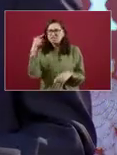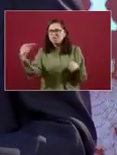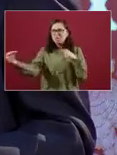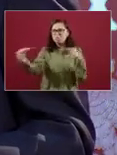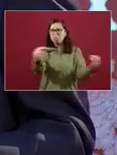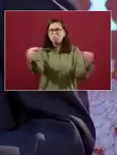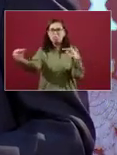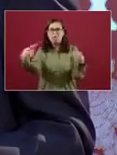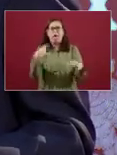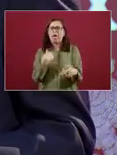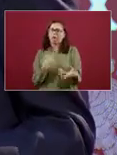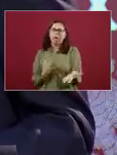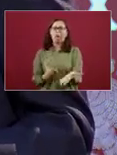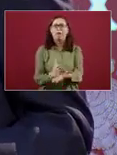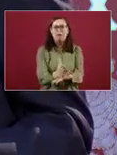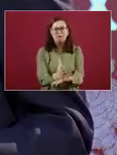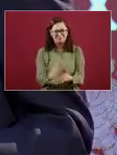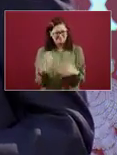Hubo una época